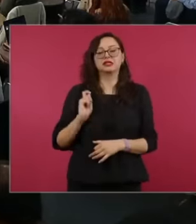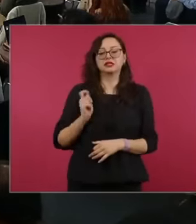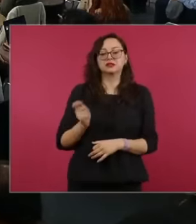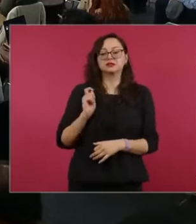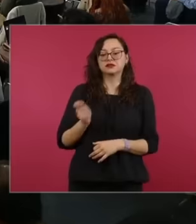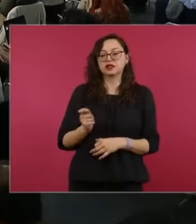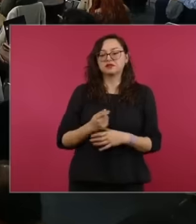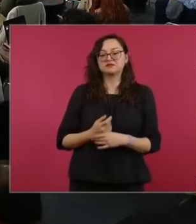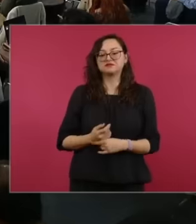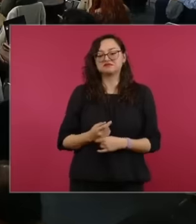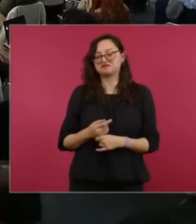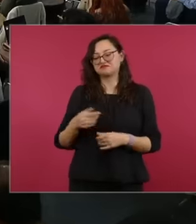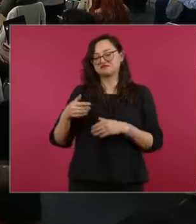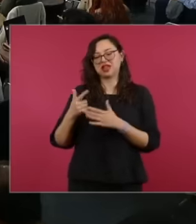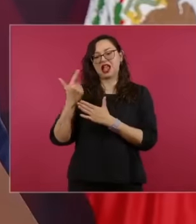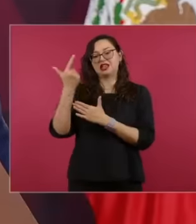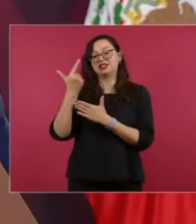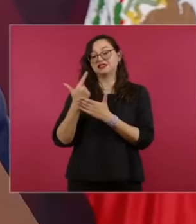agarrados, cooptados.